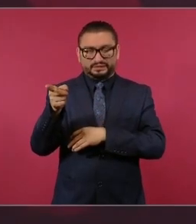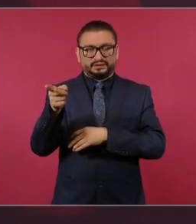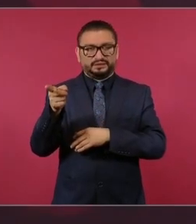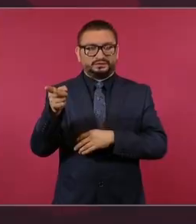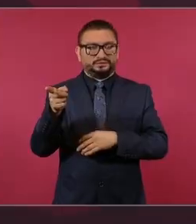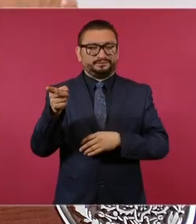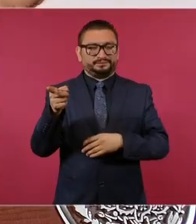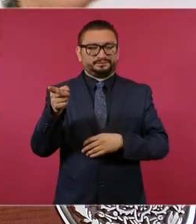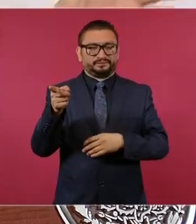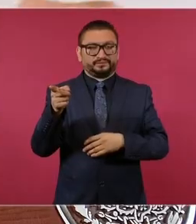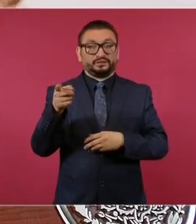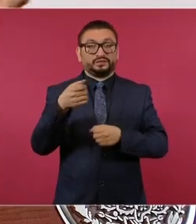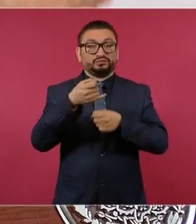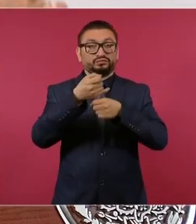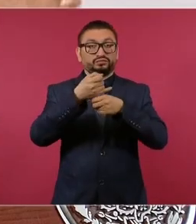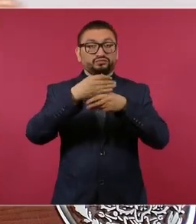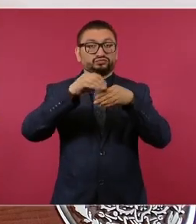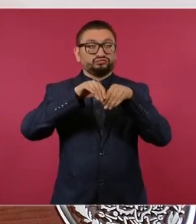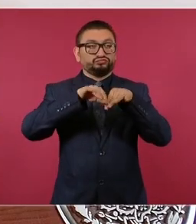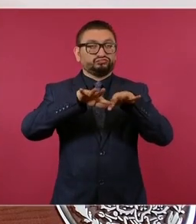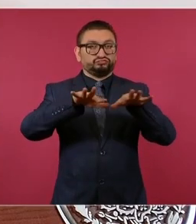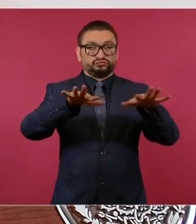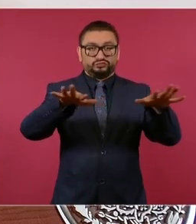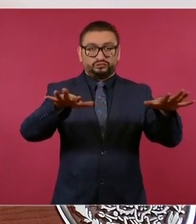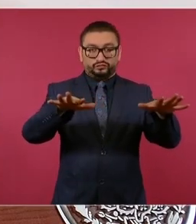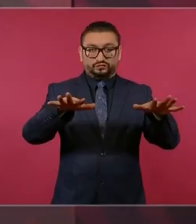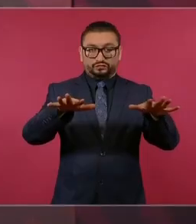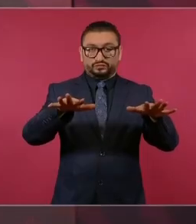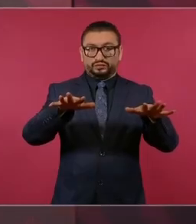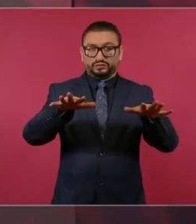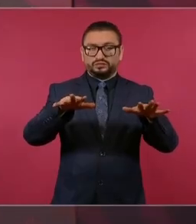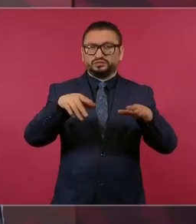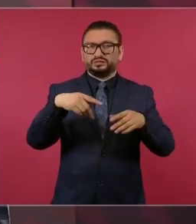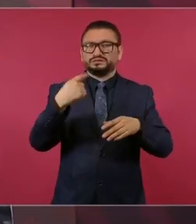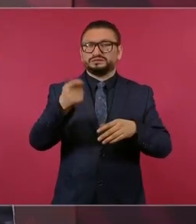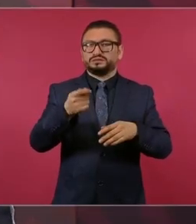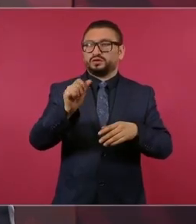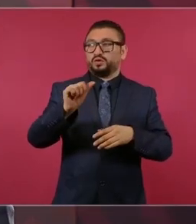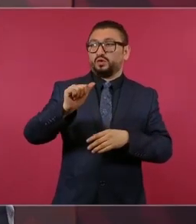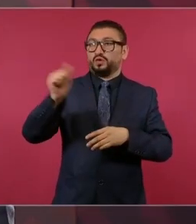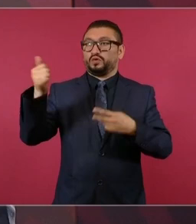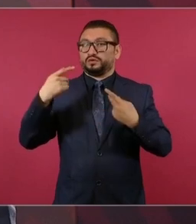tiene que ver con la información que reciben otros.